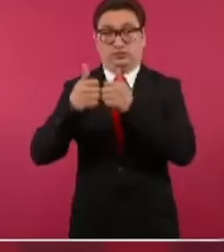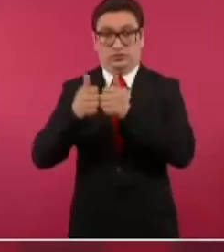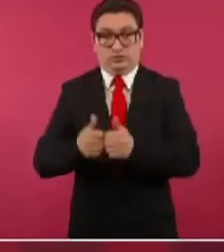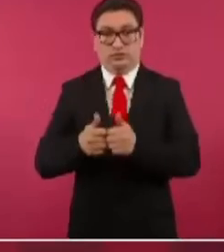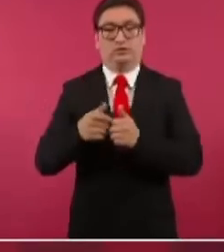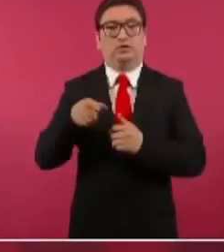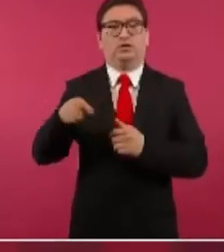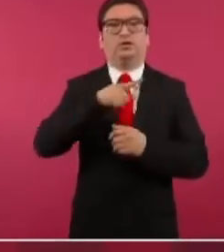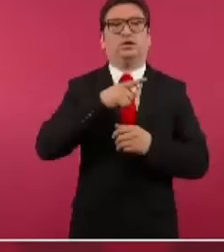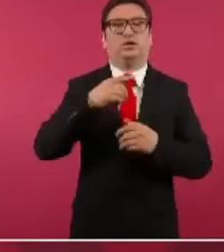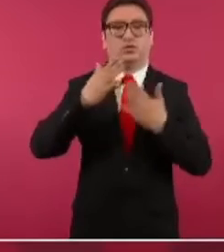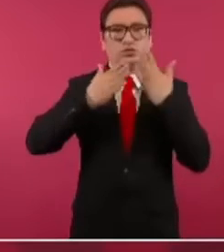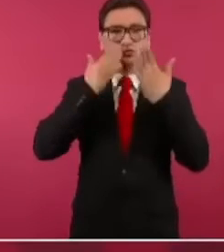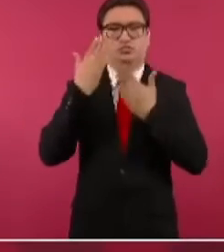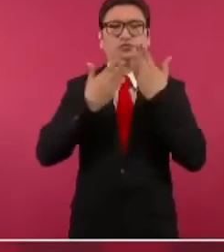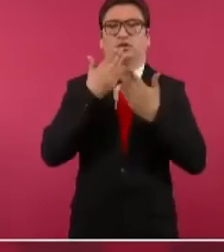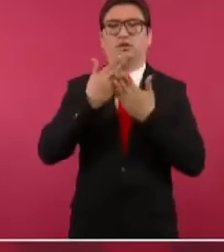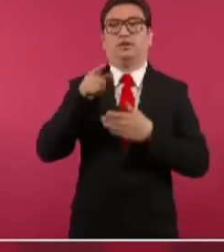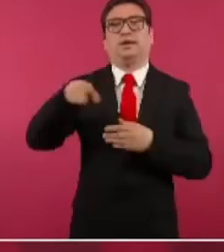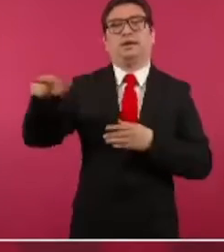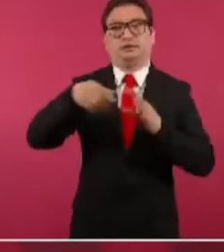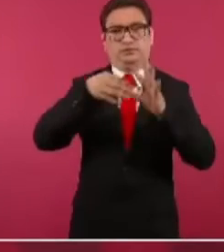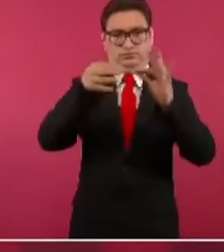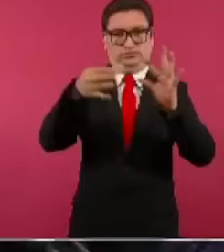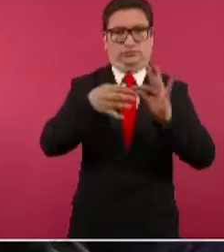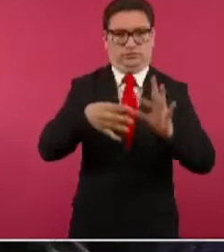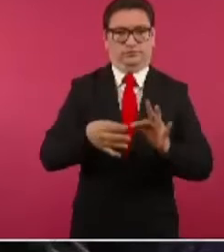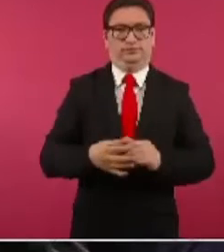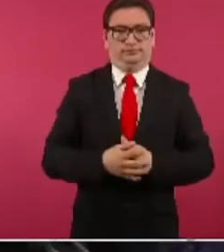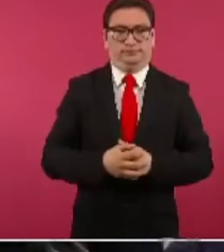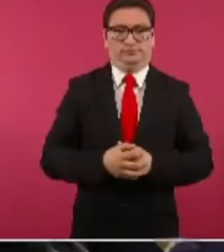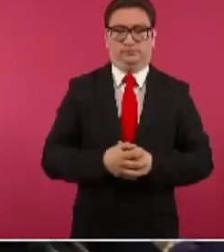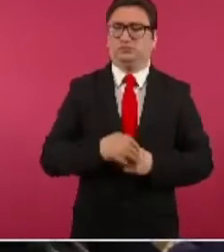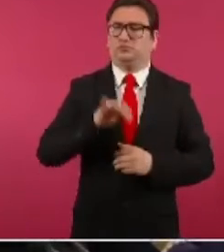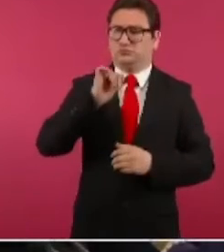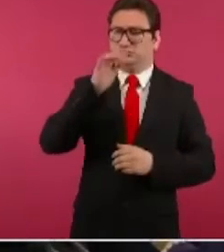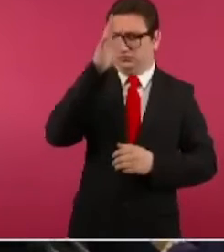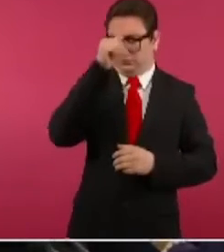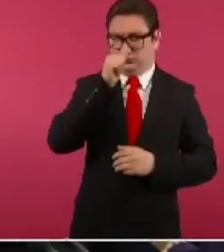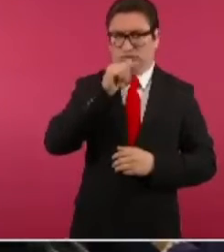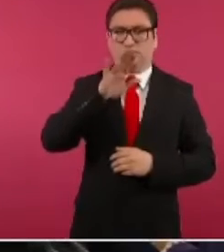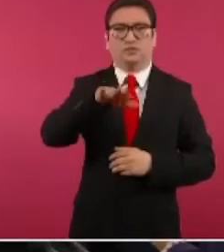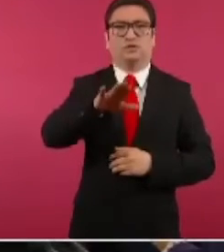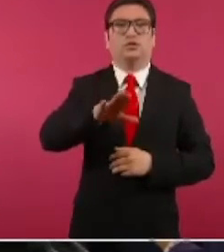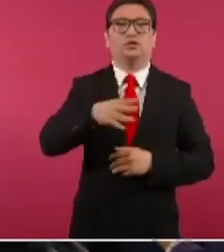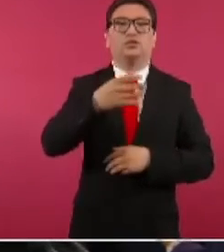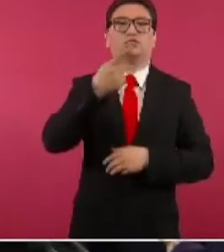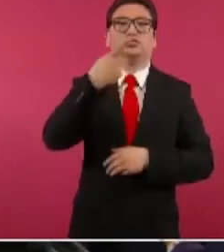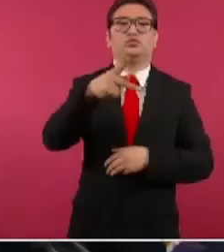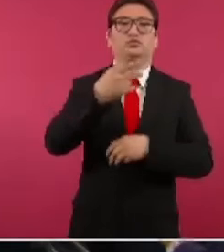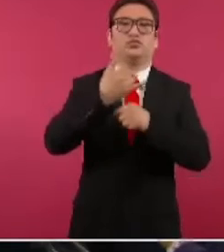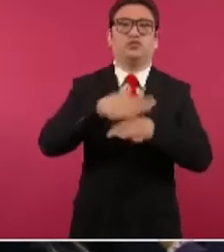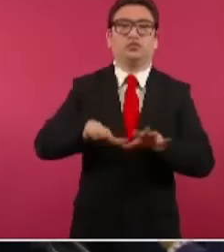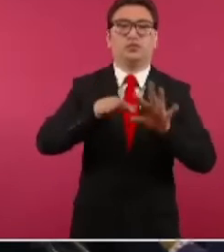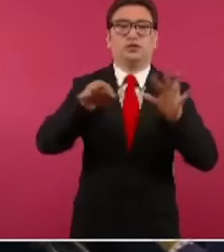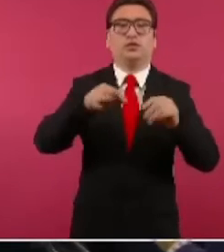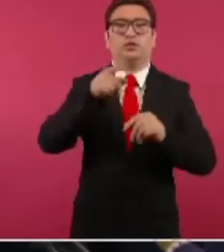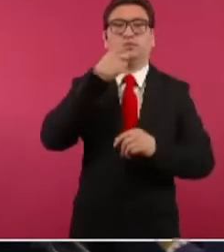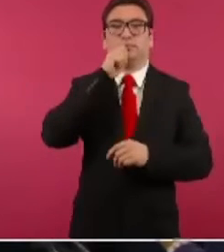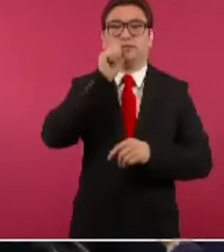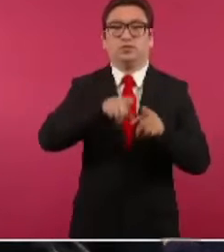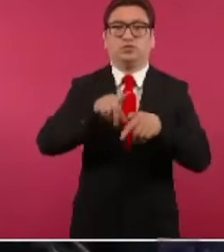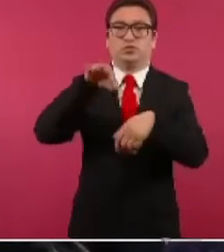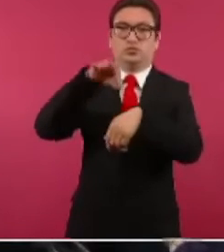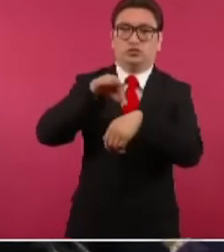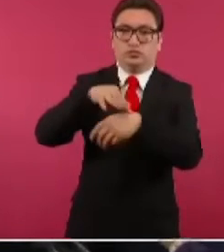que expliquen sobre esto, si te parece. De acuerdo. Y en su informe, por favor, no olvidar a los médicos internos y